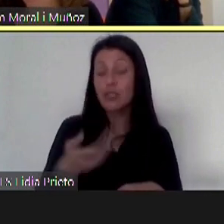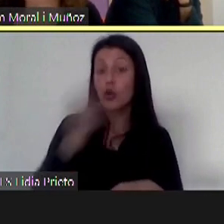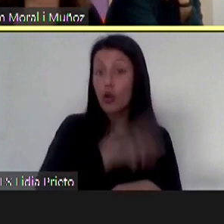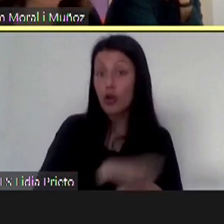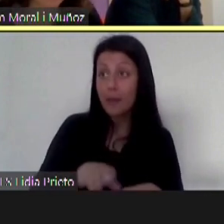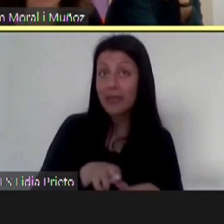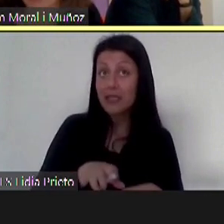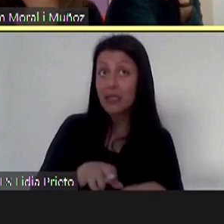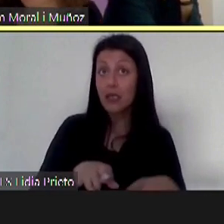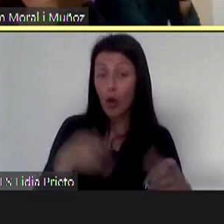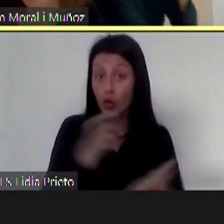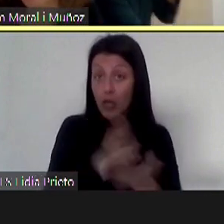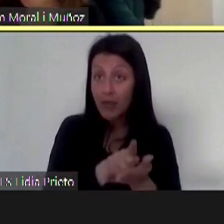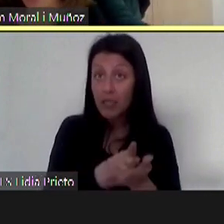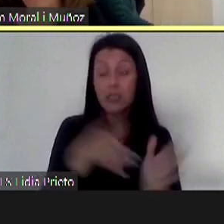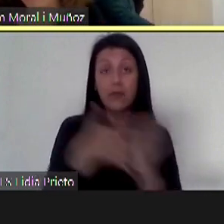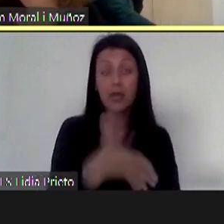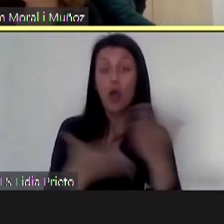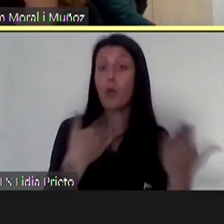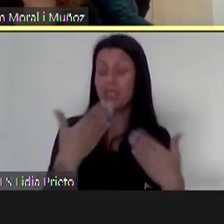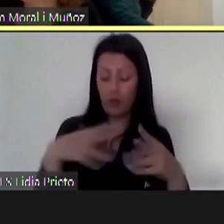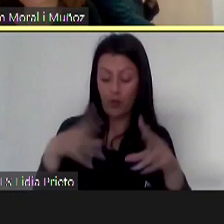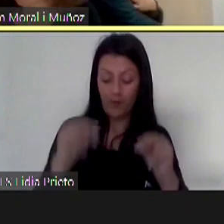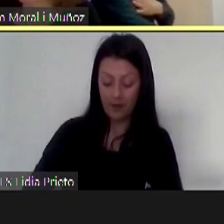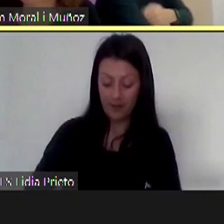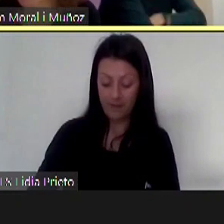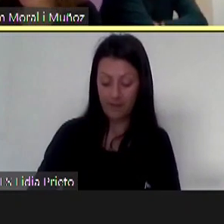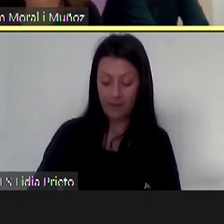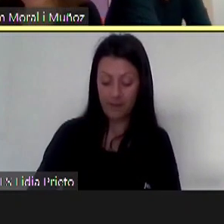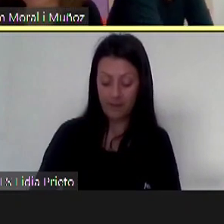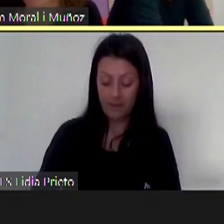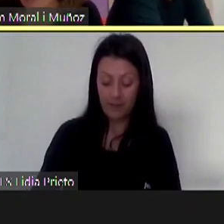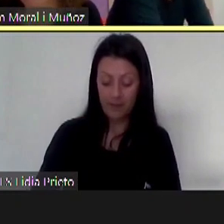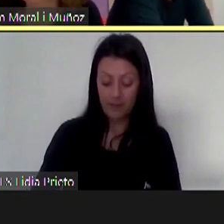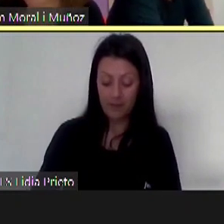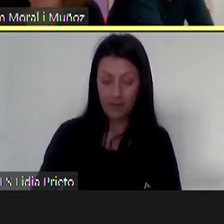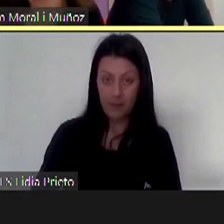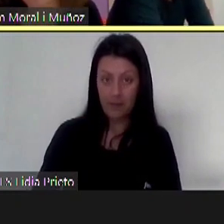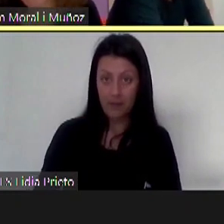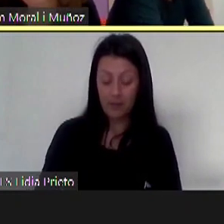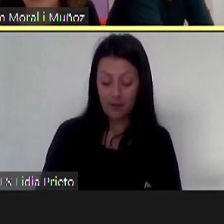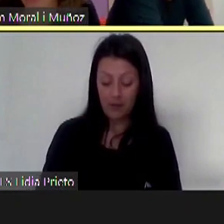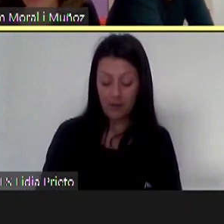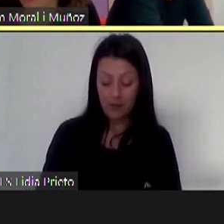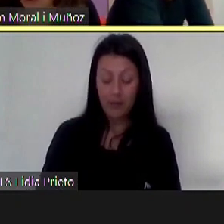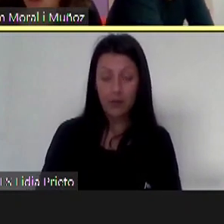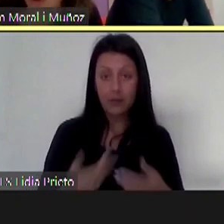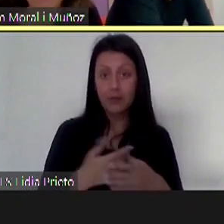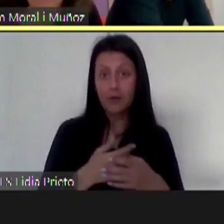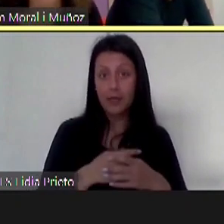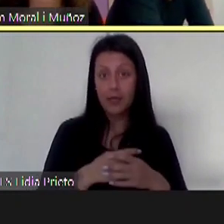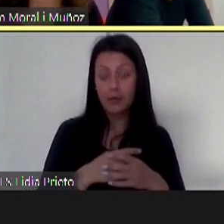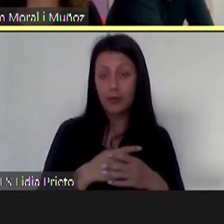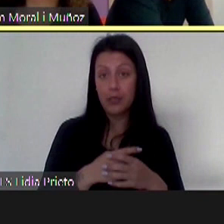se acaba la conversación. Si esto vuelve a pasar, tienes que abandonar este local. Los límites, claro, sin